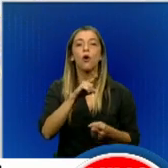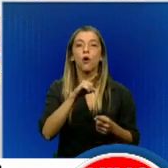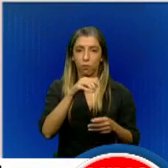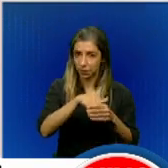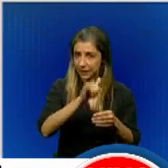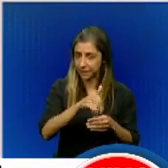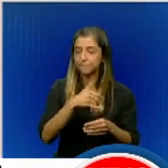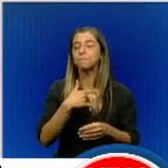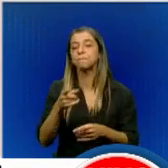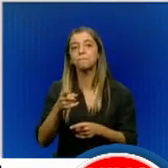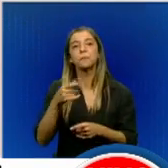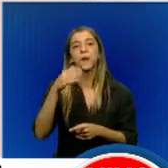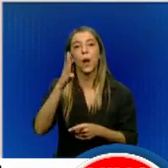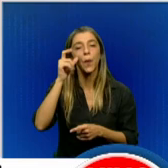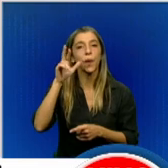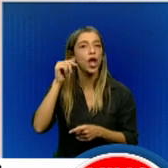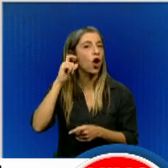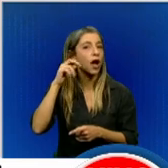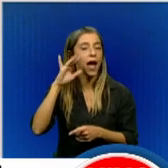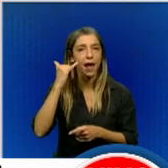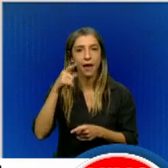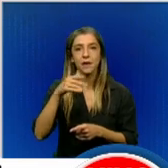berhongaray martín antonio